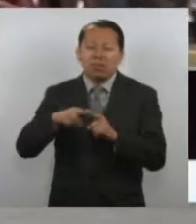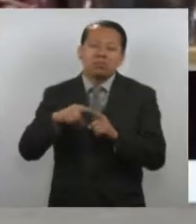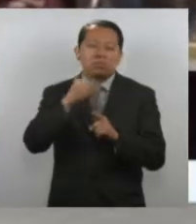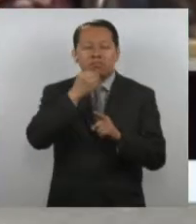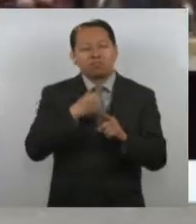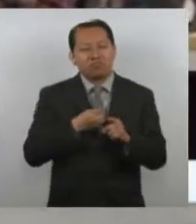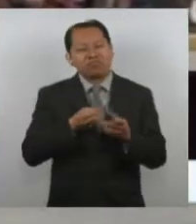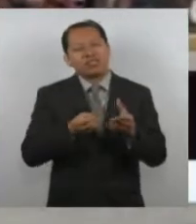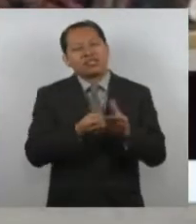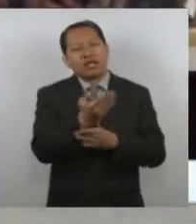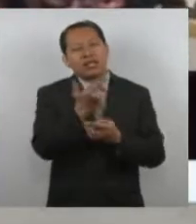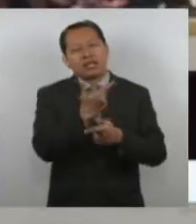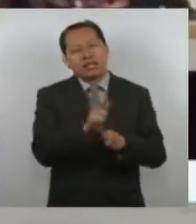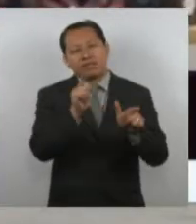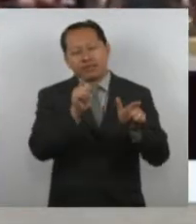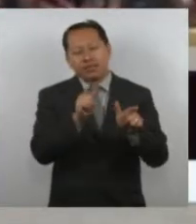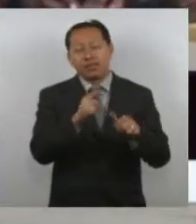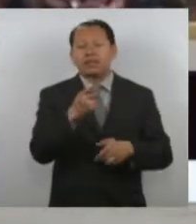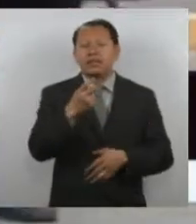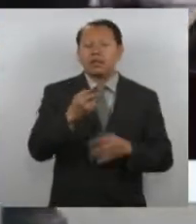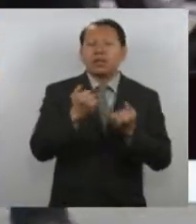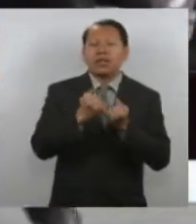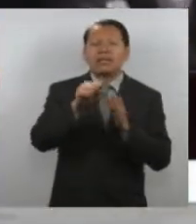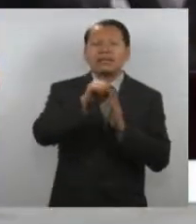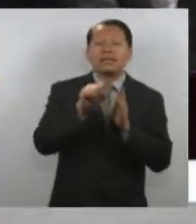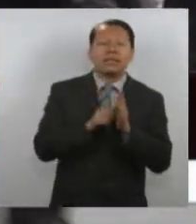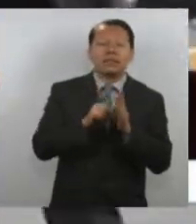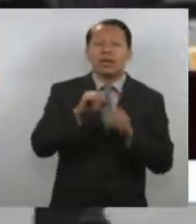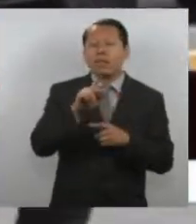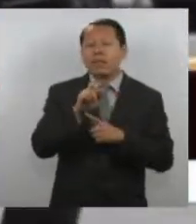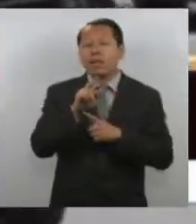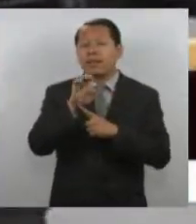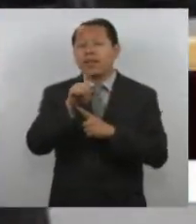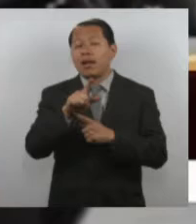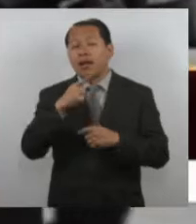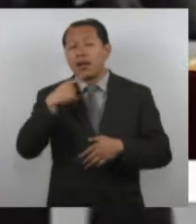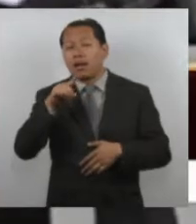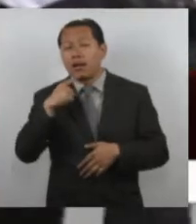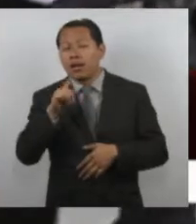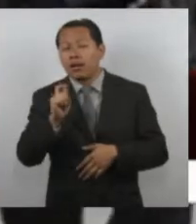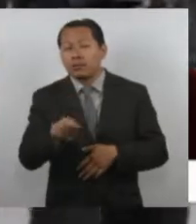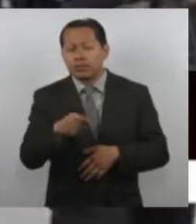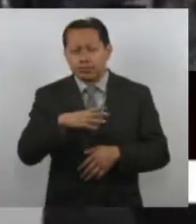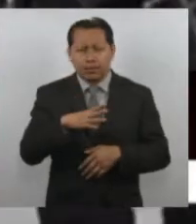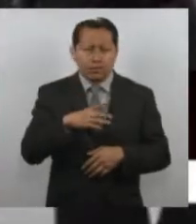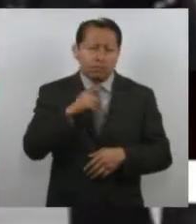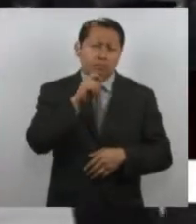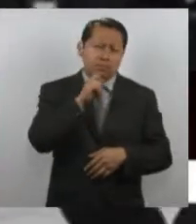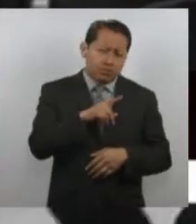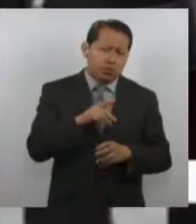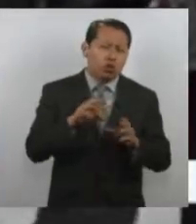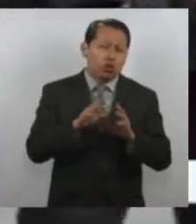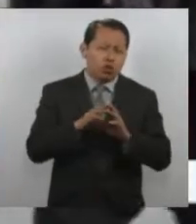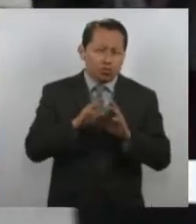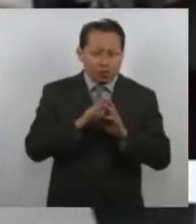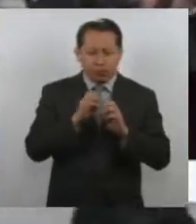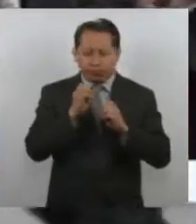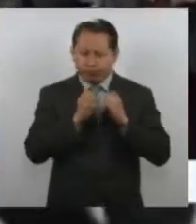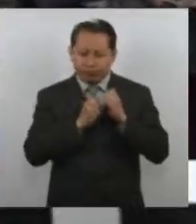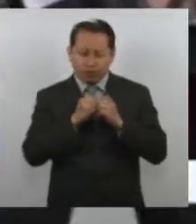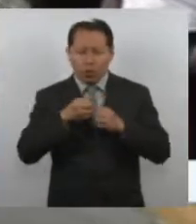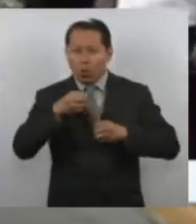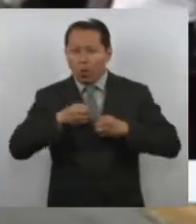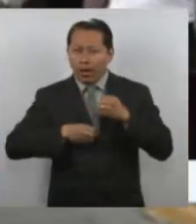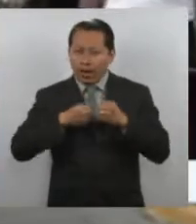delincuente. También en el sistema penal acusatorio, lo queramos ver o no, sí hay un margen de discrecionalidad para los